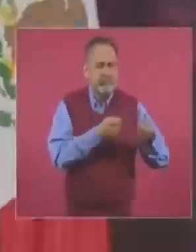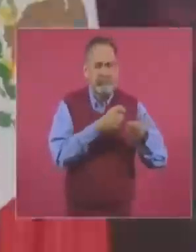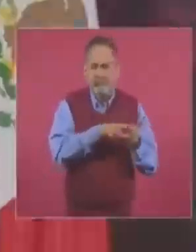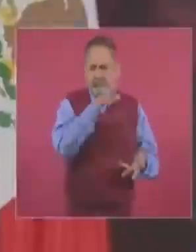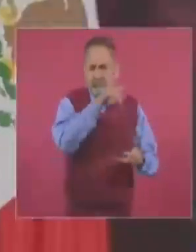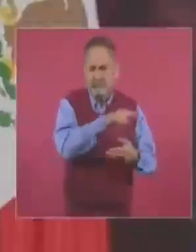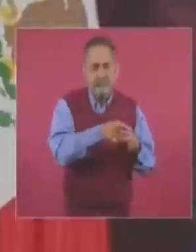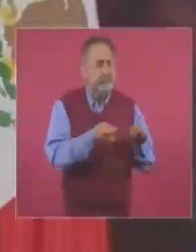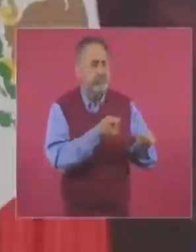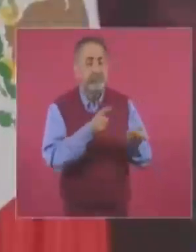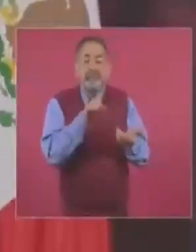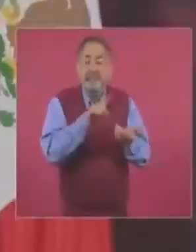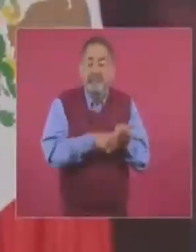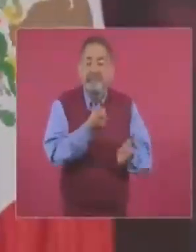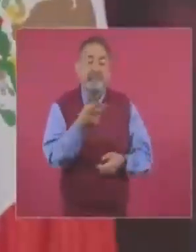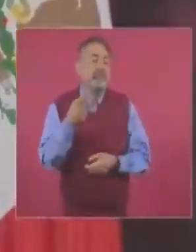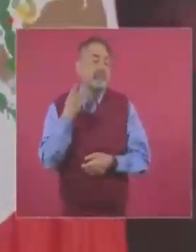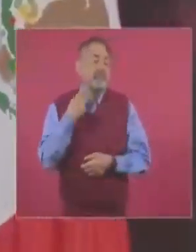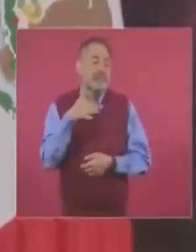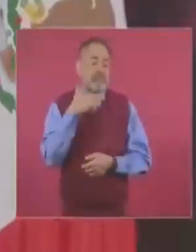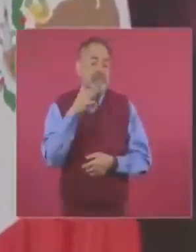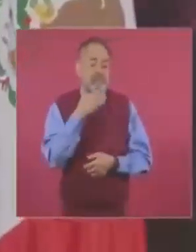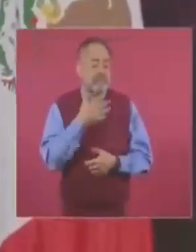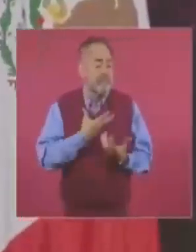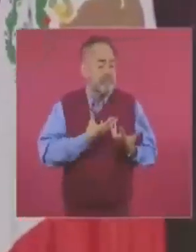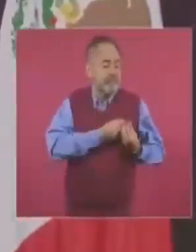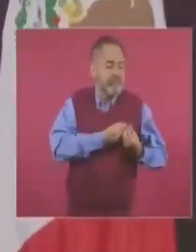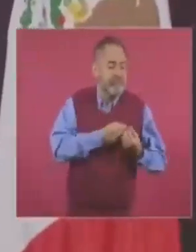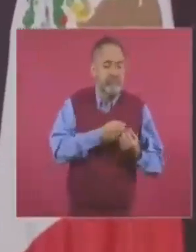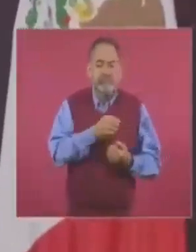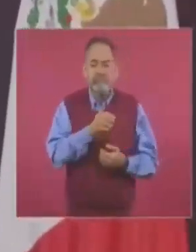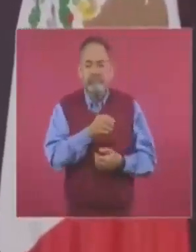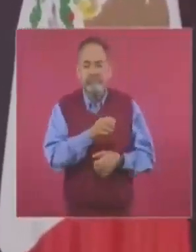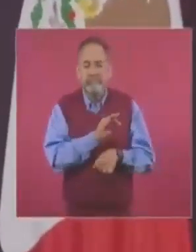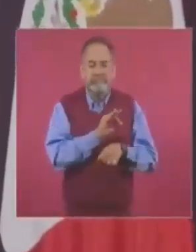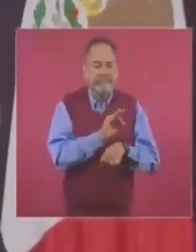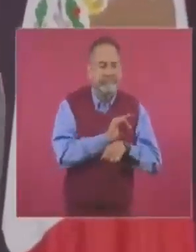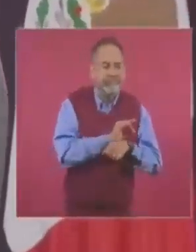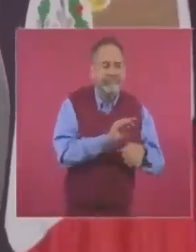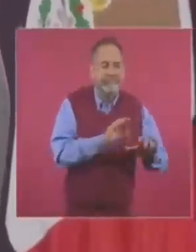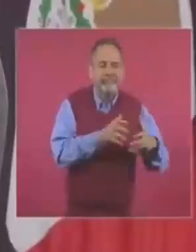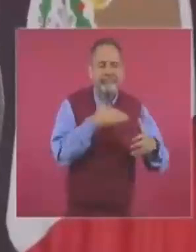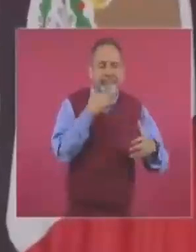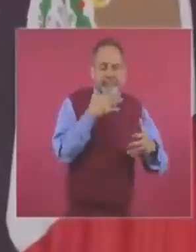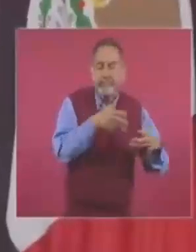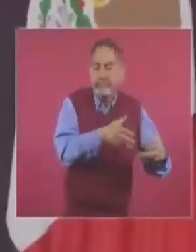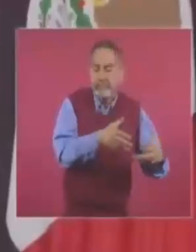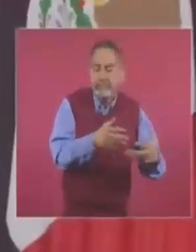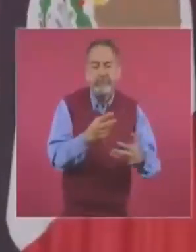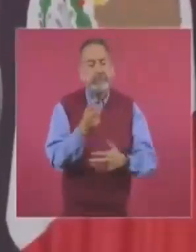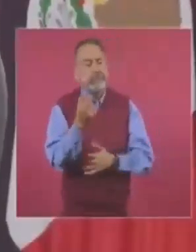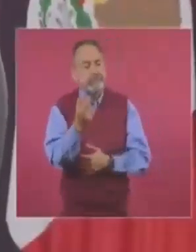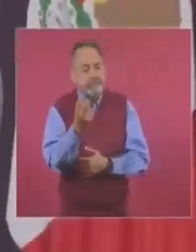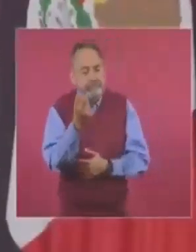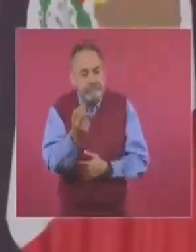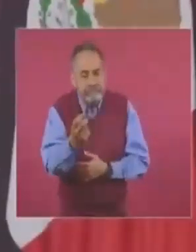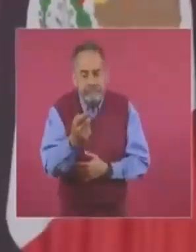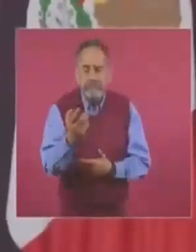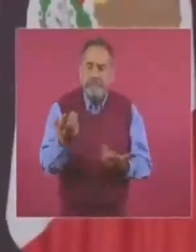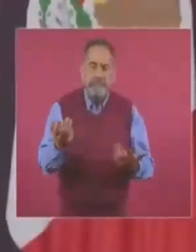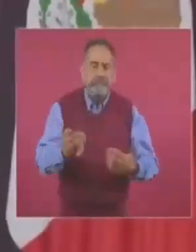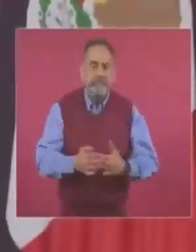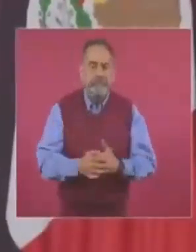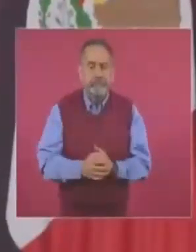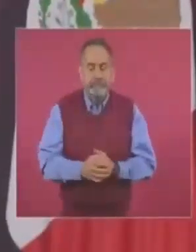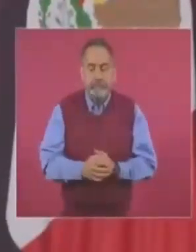al primer mandatario mexicano pues si existen estos expedientes donde se demuestre la